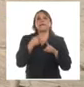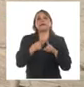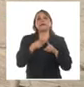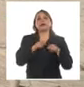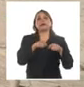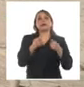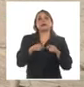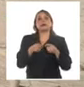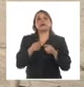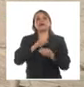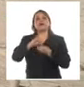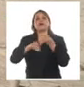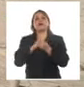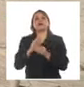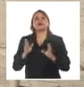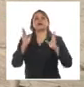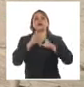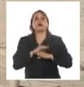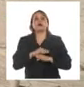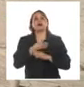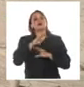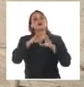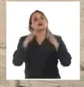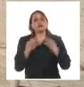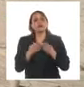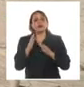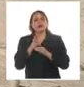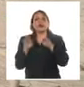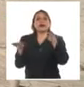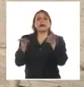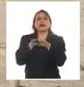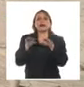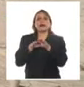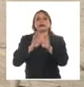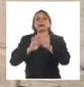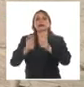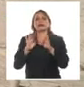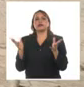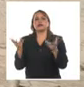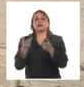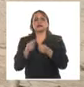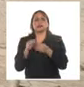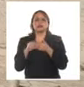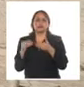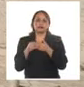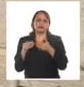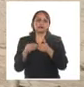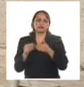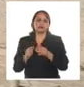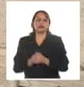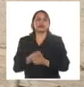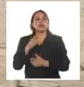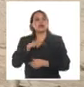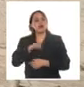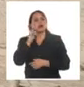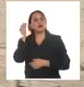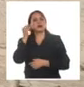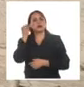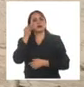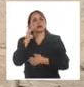una reposición. ¿Ves? Todo está a nivel de las tiendas de recaudación de divisas. Entonces, pensamos que el gas